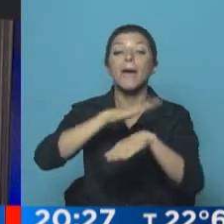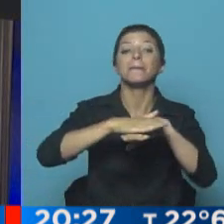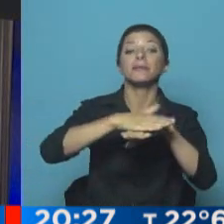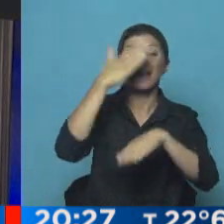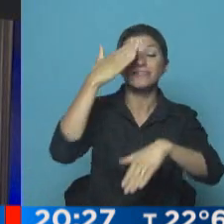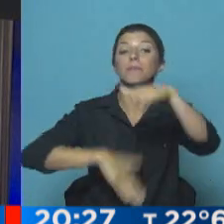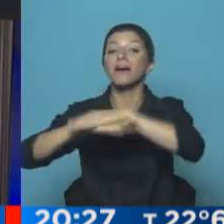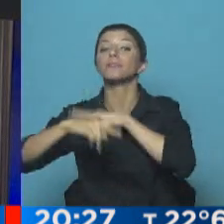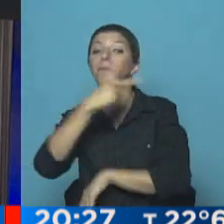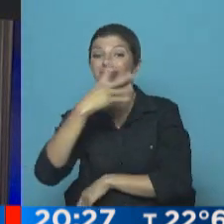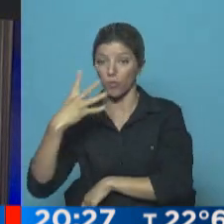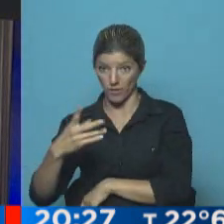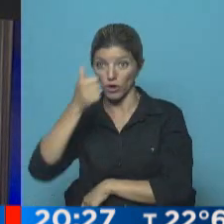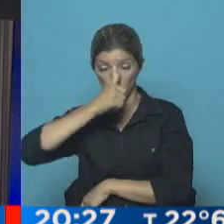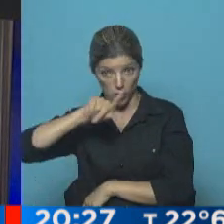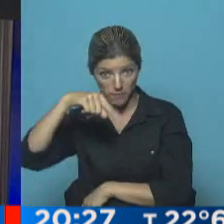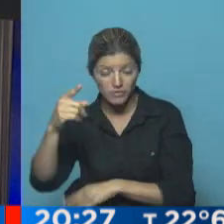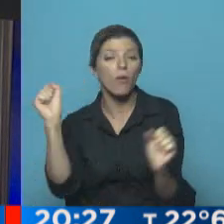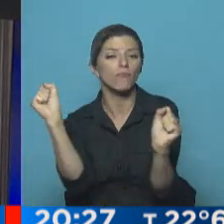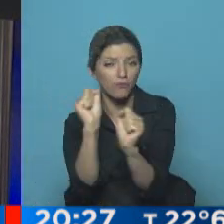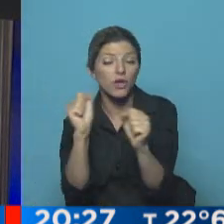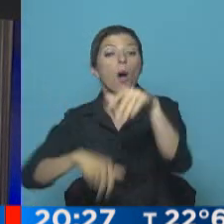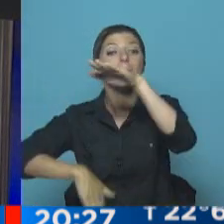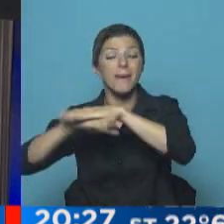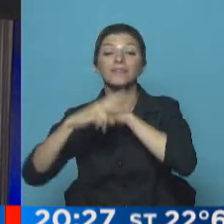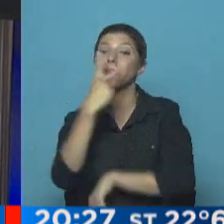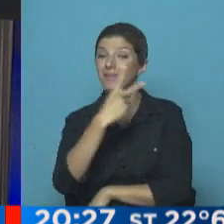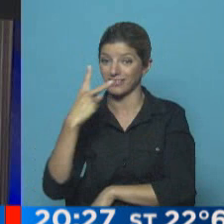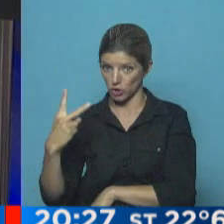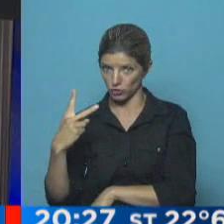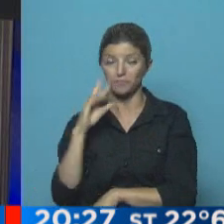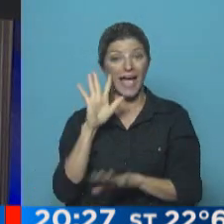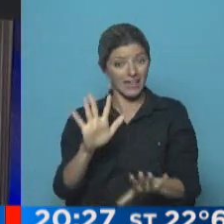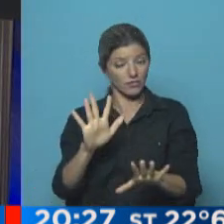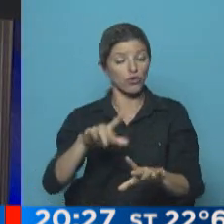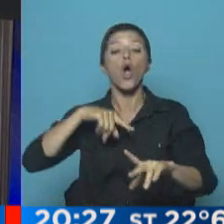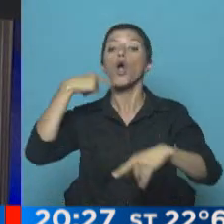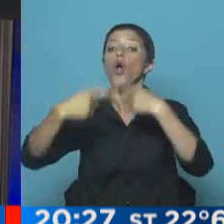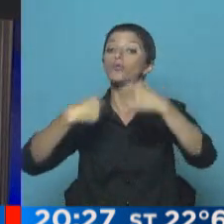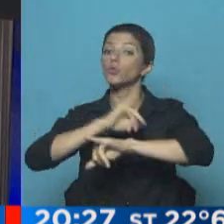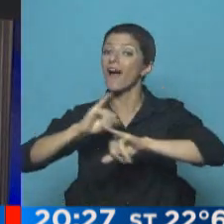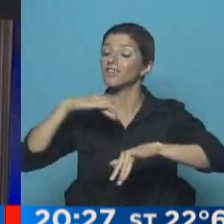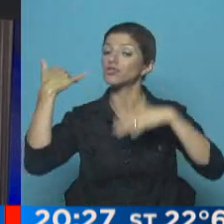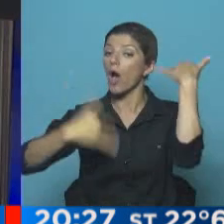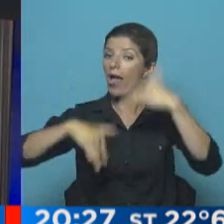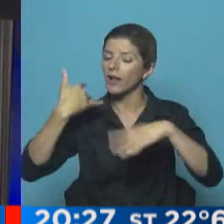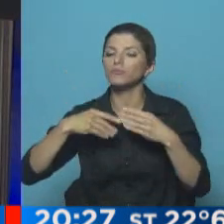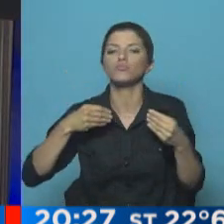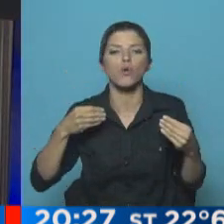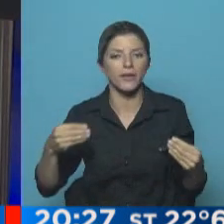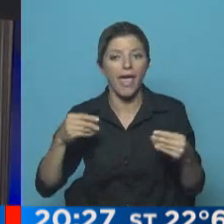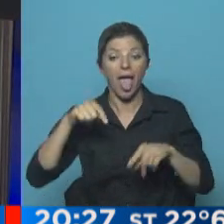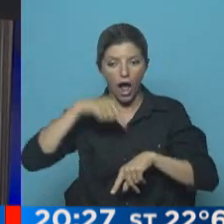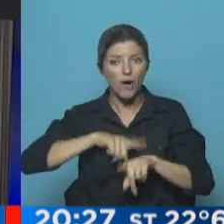temperatura máxima el sábado y el domingo un poquito más fresco con 22 grados. Y atención que continúa vigente un aviso de alerta, en este caso porque se están dando